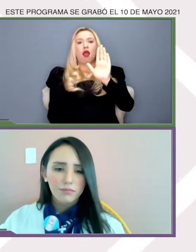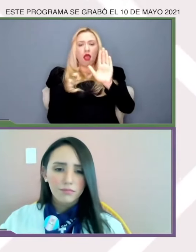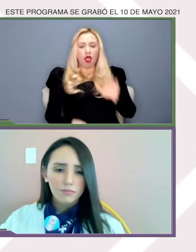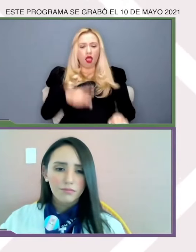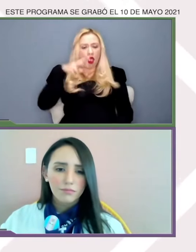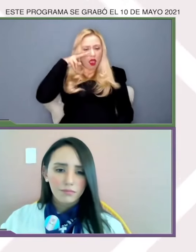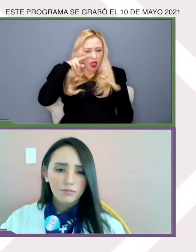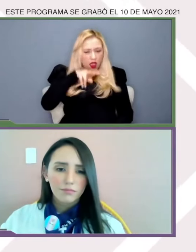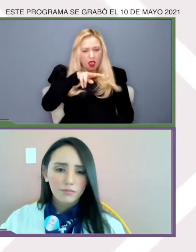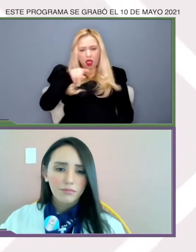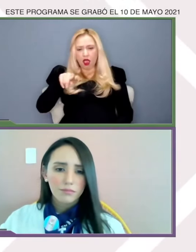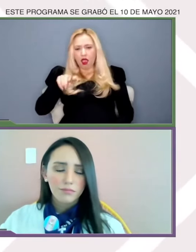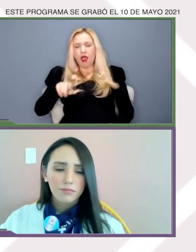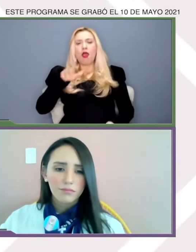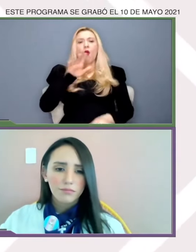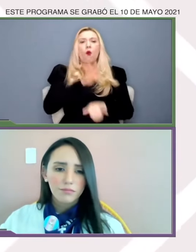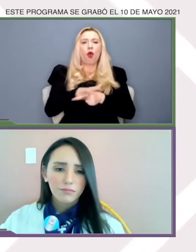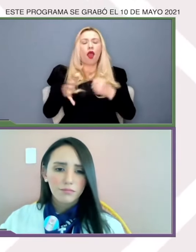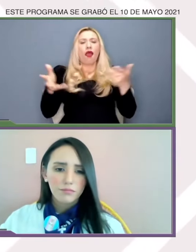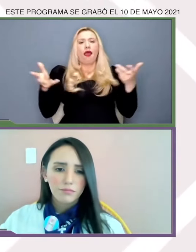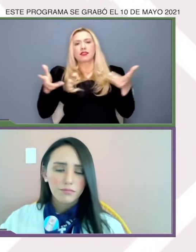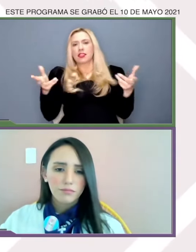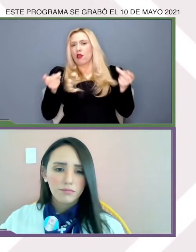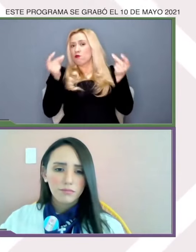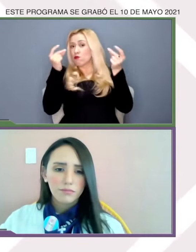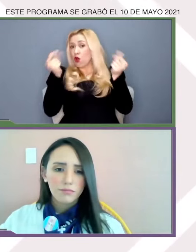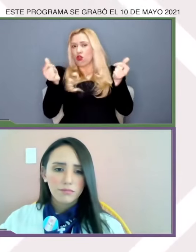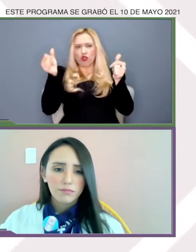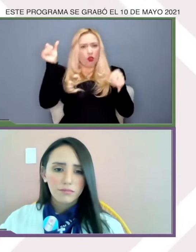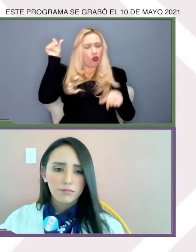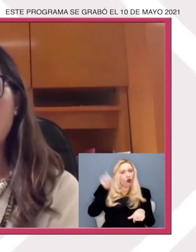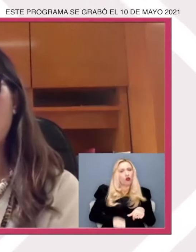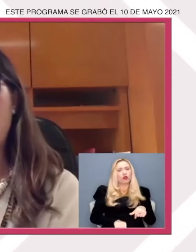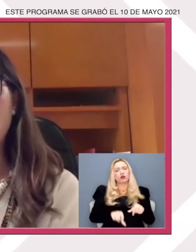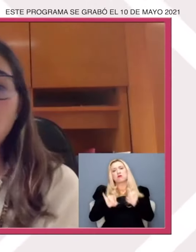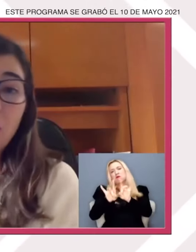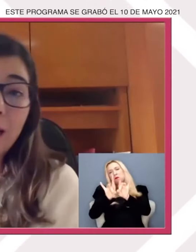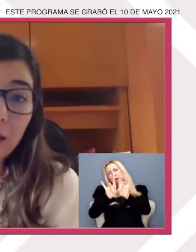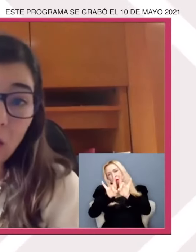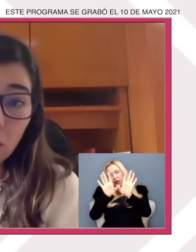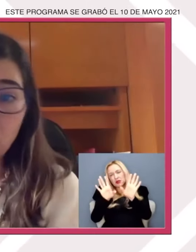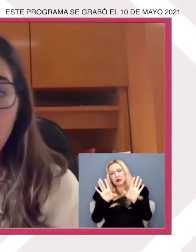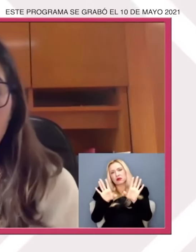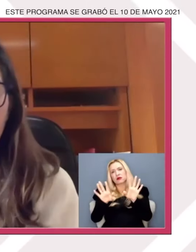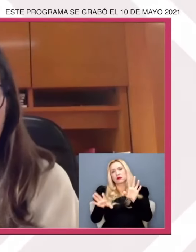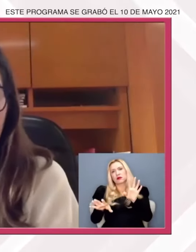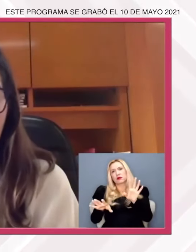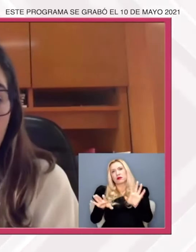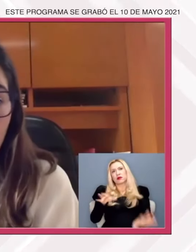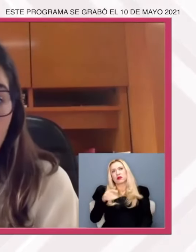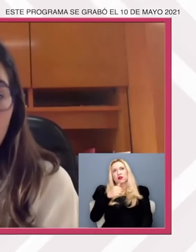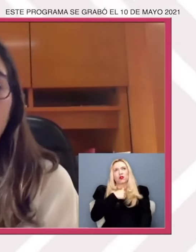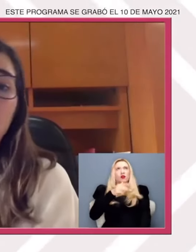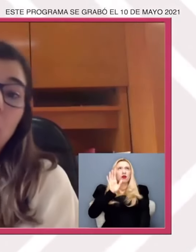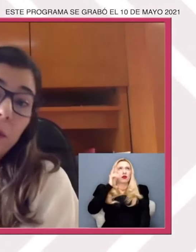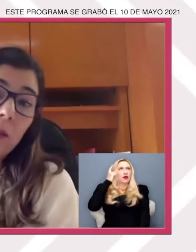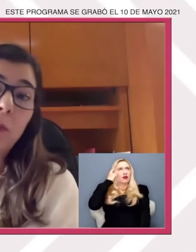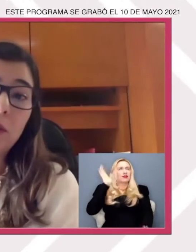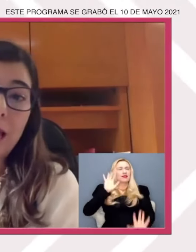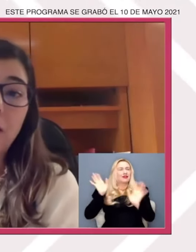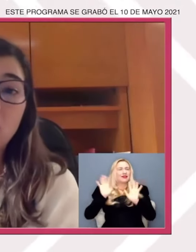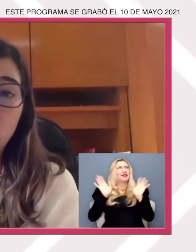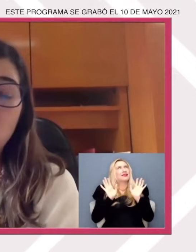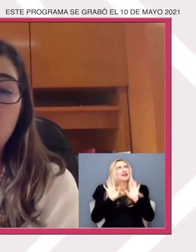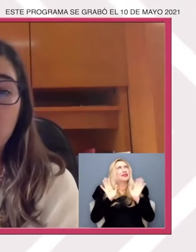para saber qué es lo que se tiene que hacer de manera inmediata en el caso en el que nos veamos. Ojalá no quiero ser ave de mal agüero, pero bueno,